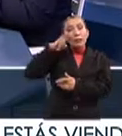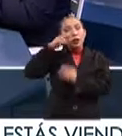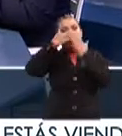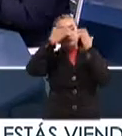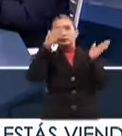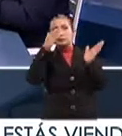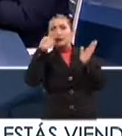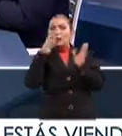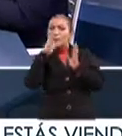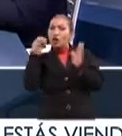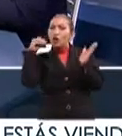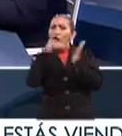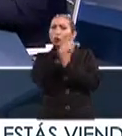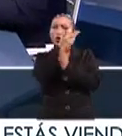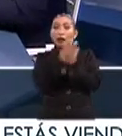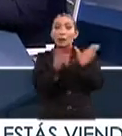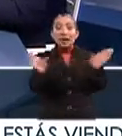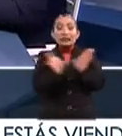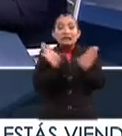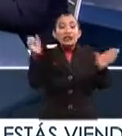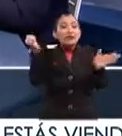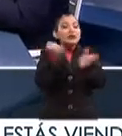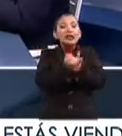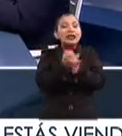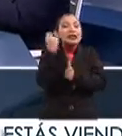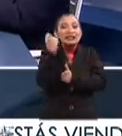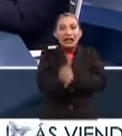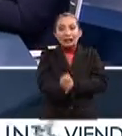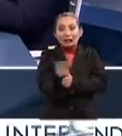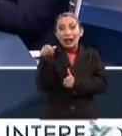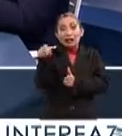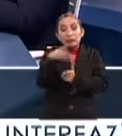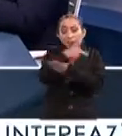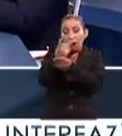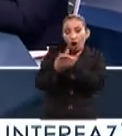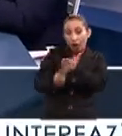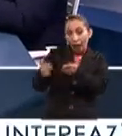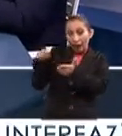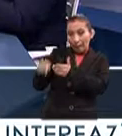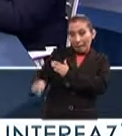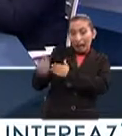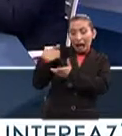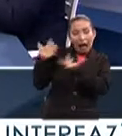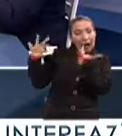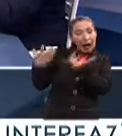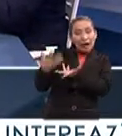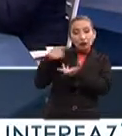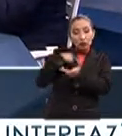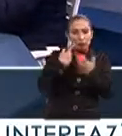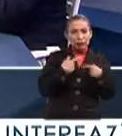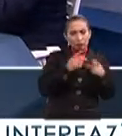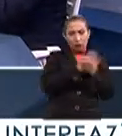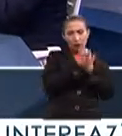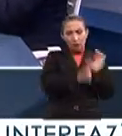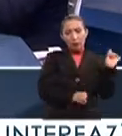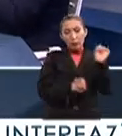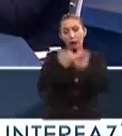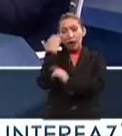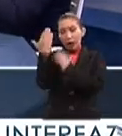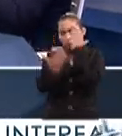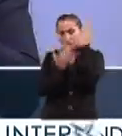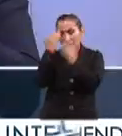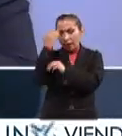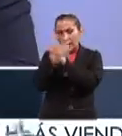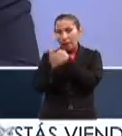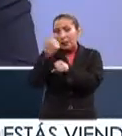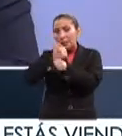visión de implementar el programa de certificación, que como bien sabes es un programa a través del cual alguien puede terminar su primaria o su